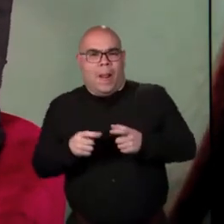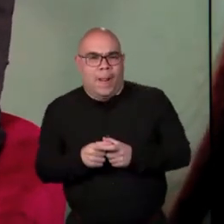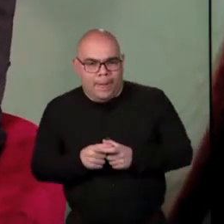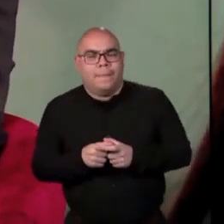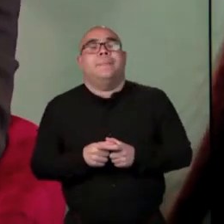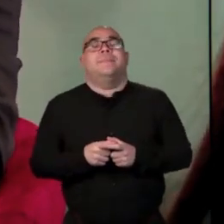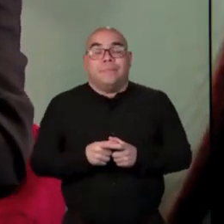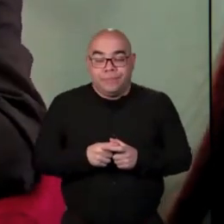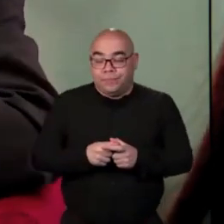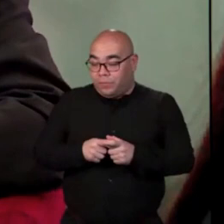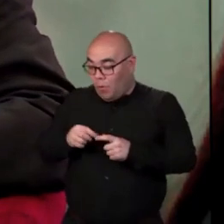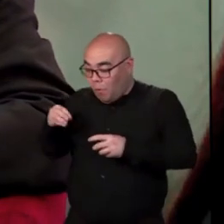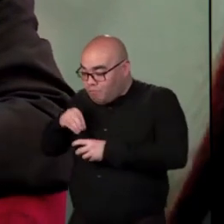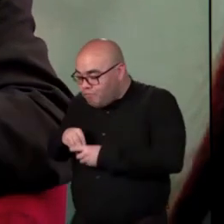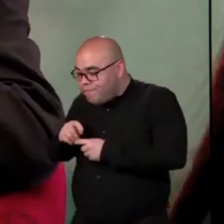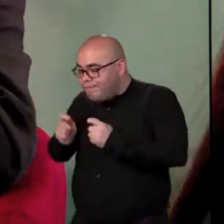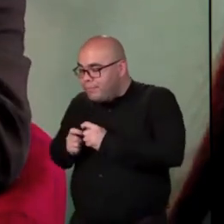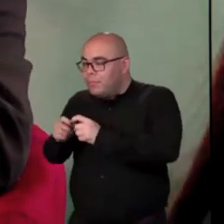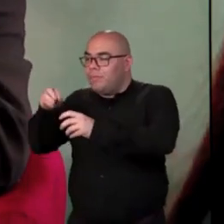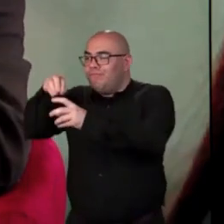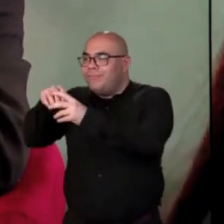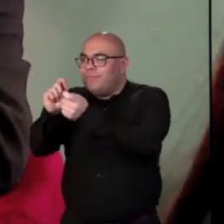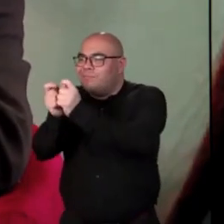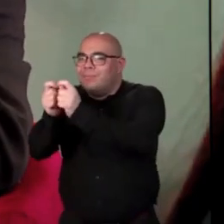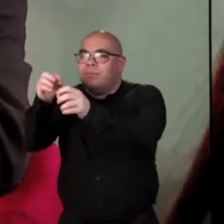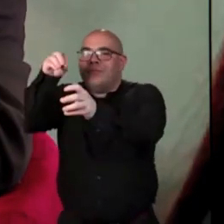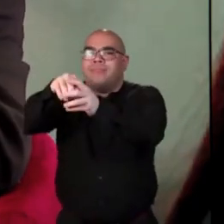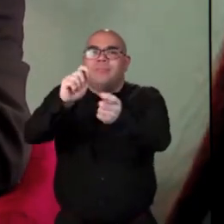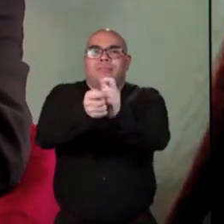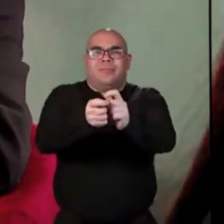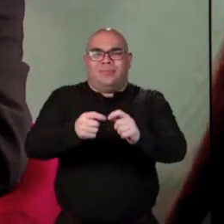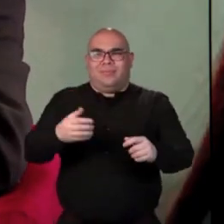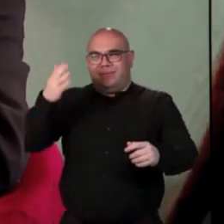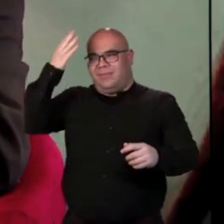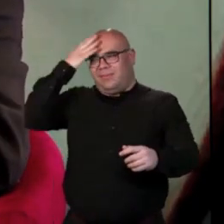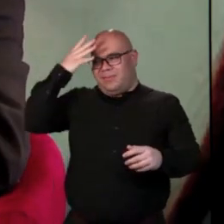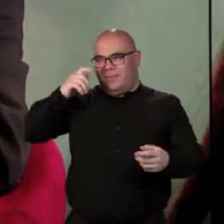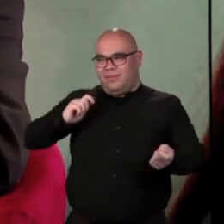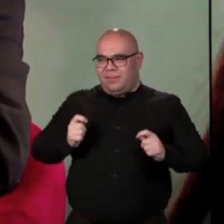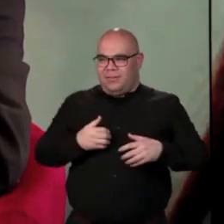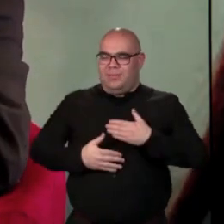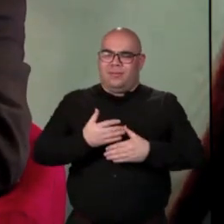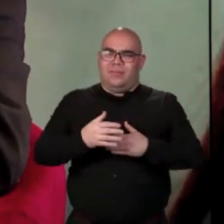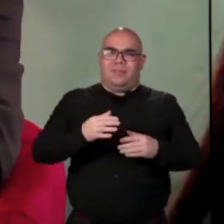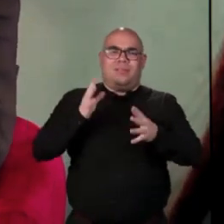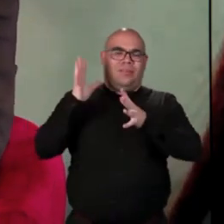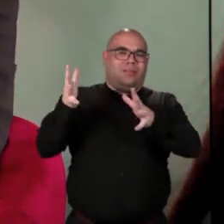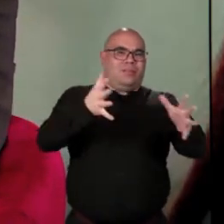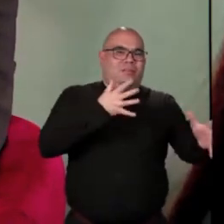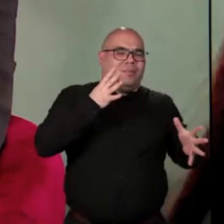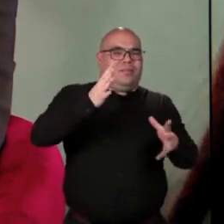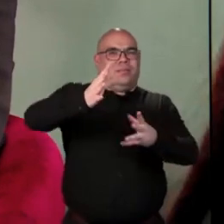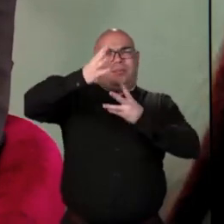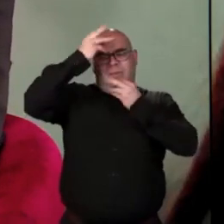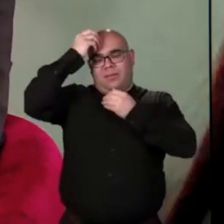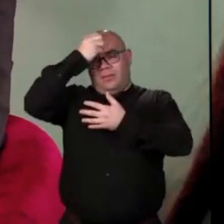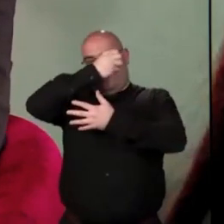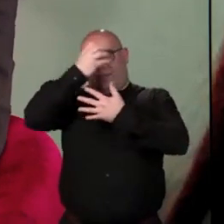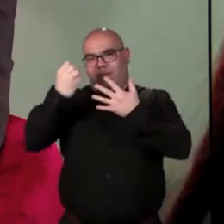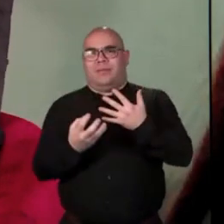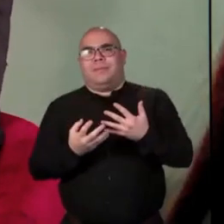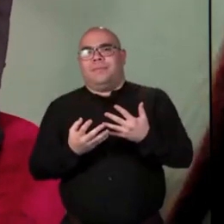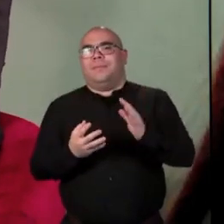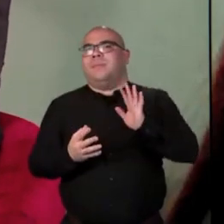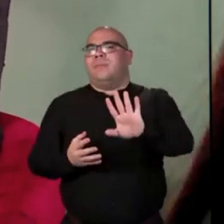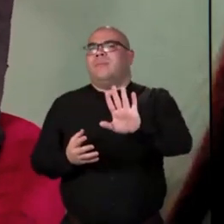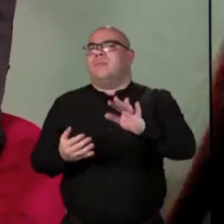de transformación muy importantes en materia de los procesos de enseñanza, aprendizaje y evaluación. ¿Qué está surgiendo?